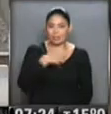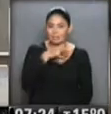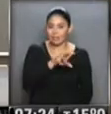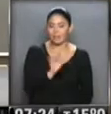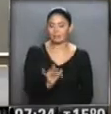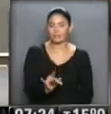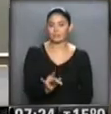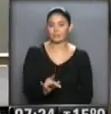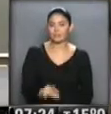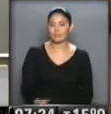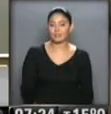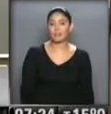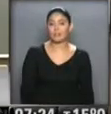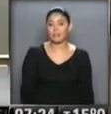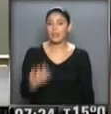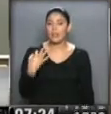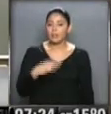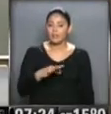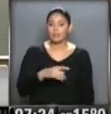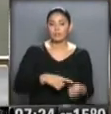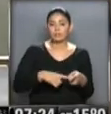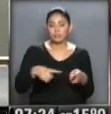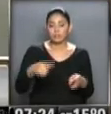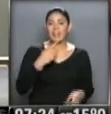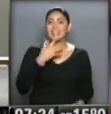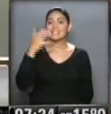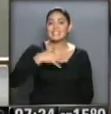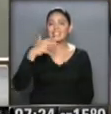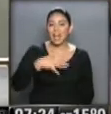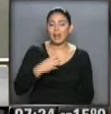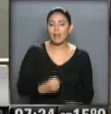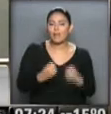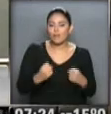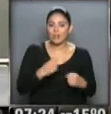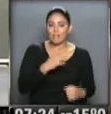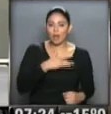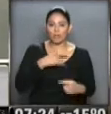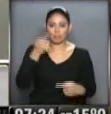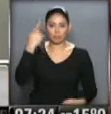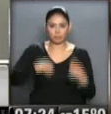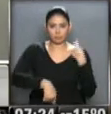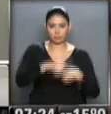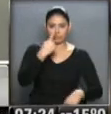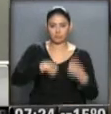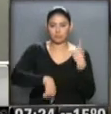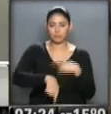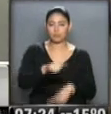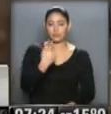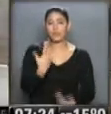bueno, tiene que correr toda la sangre y toda la energía de Renzo en ese corazón. Y ese